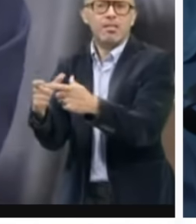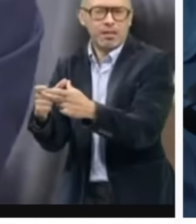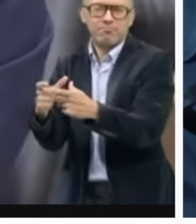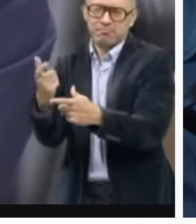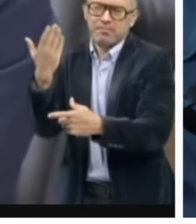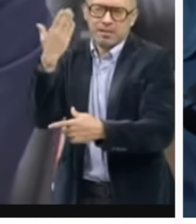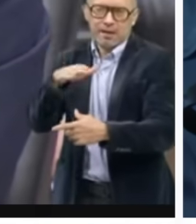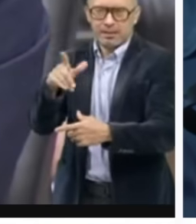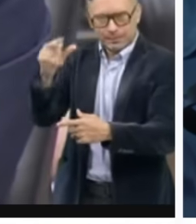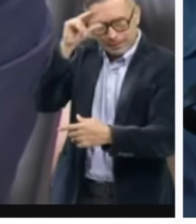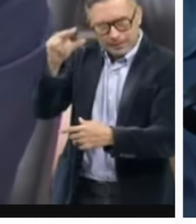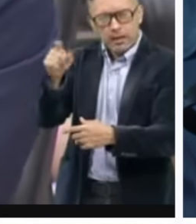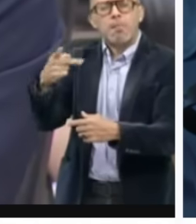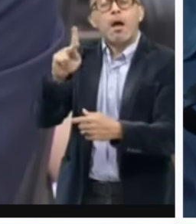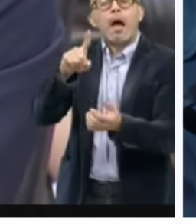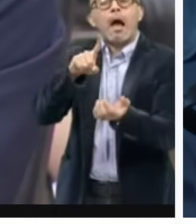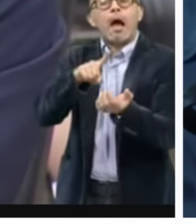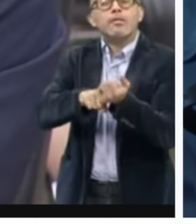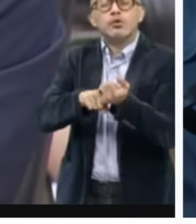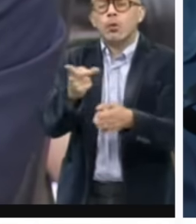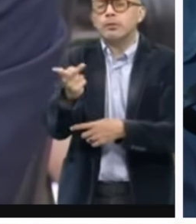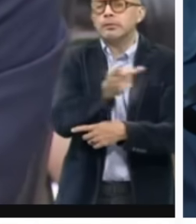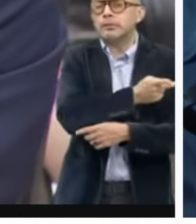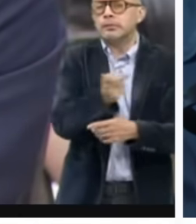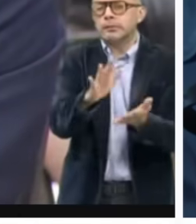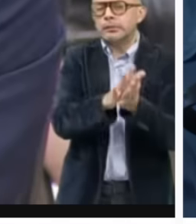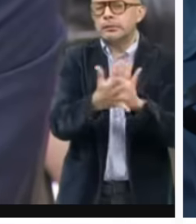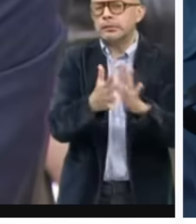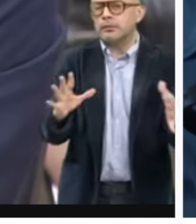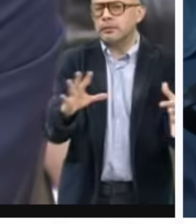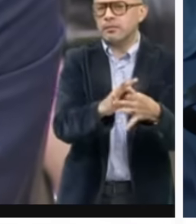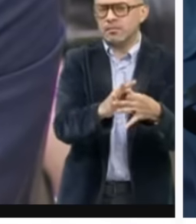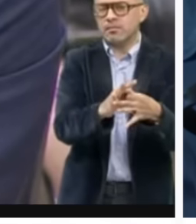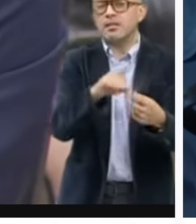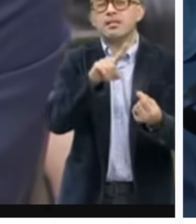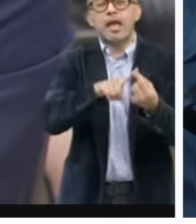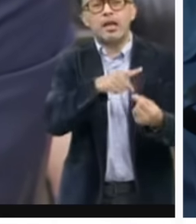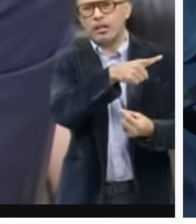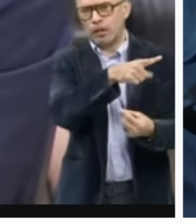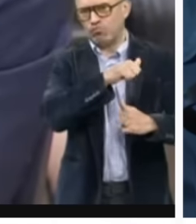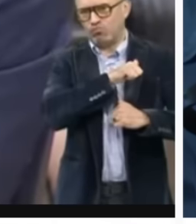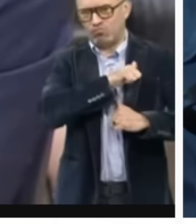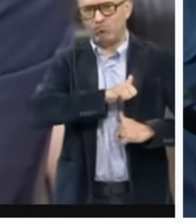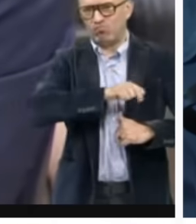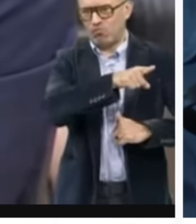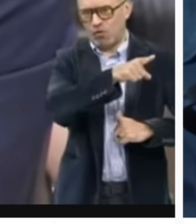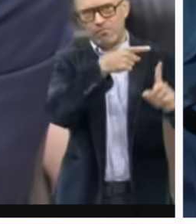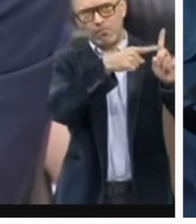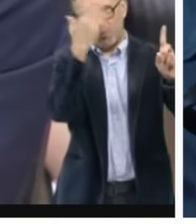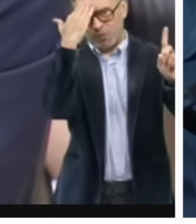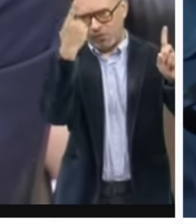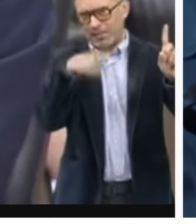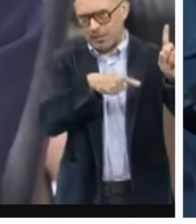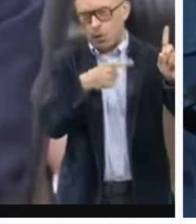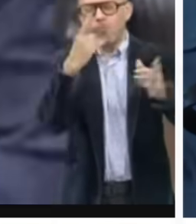nado sincronizado el que emprenden de la mano del oficialismo. Yo quisiera mostrar algunas imágenes